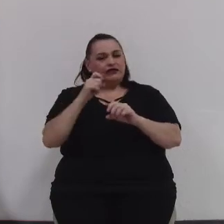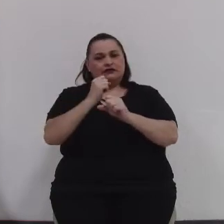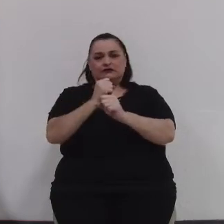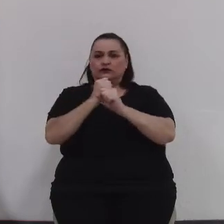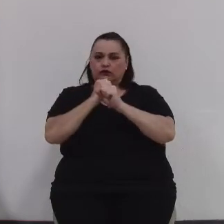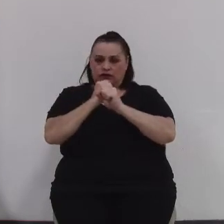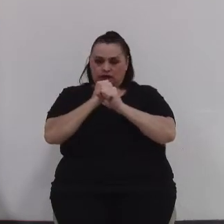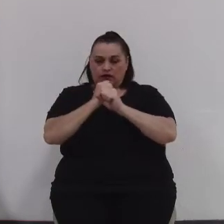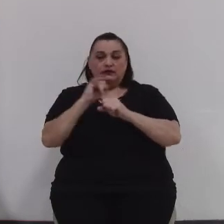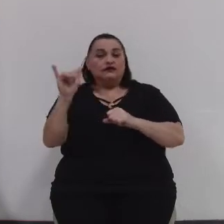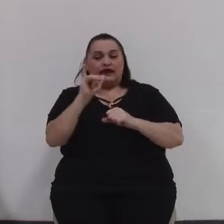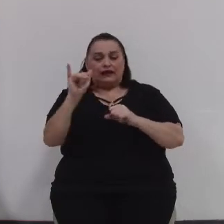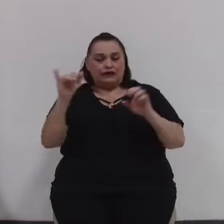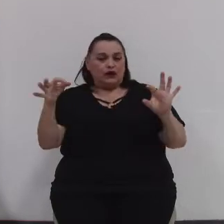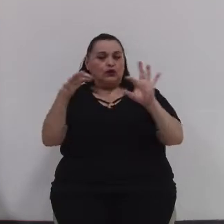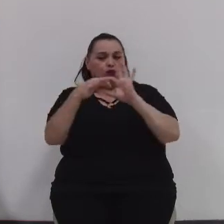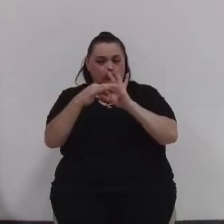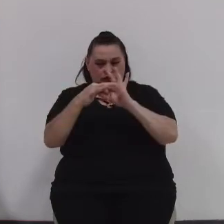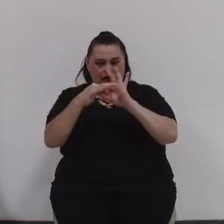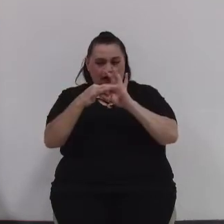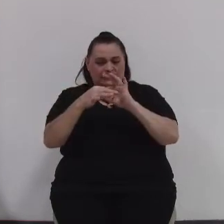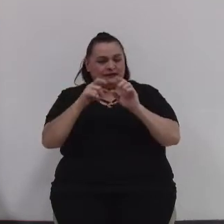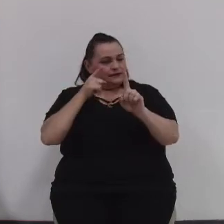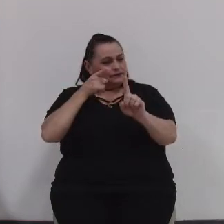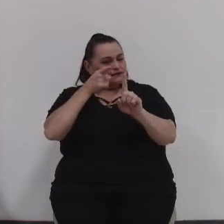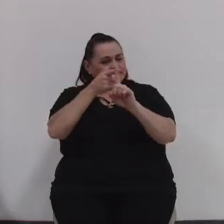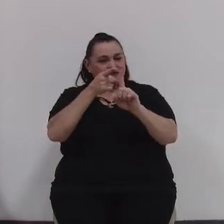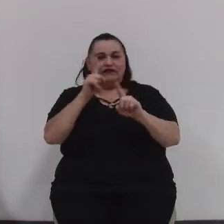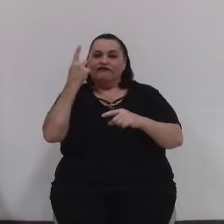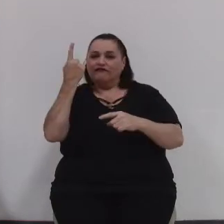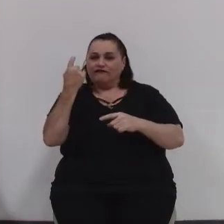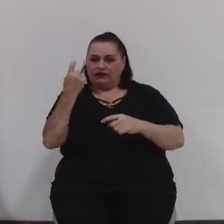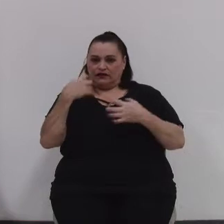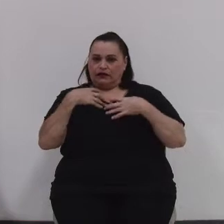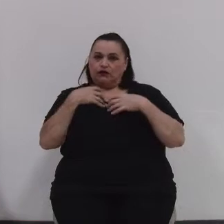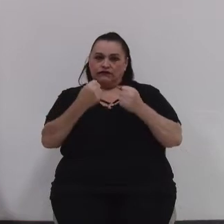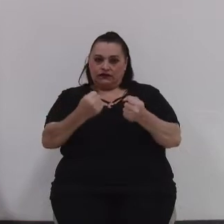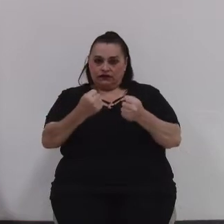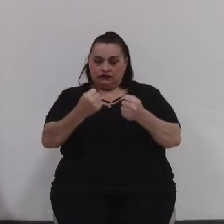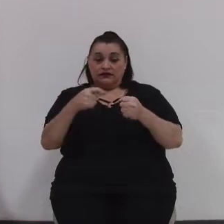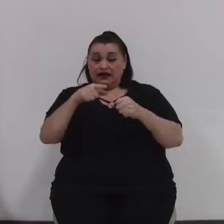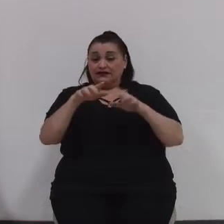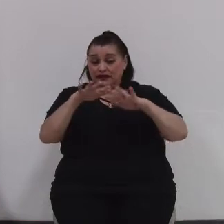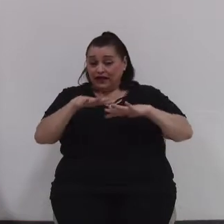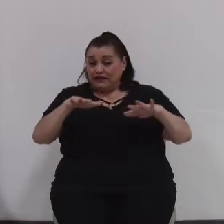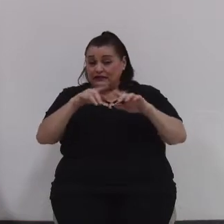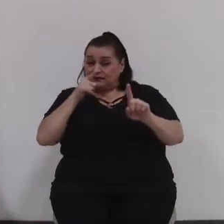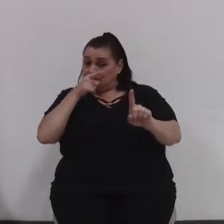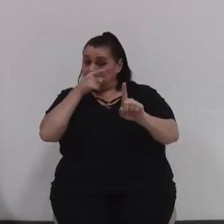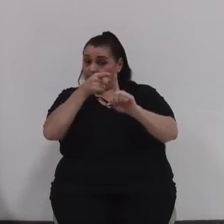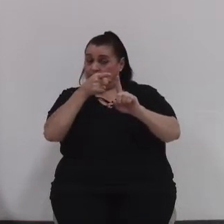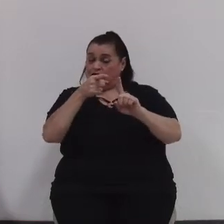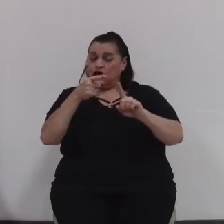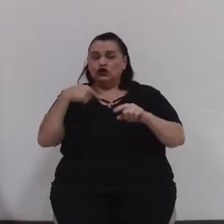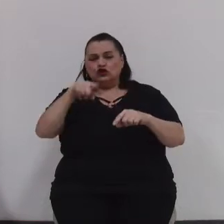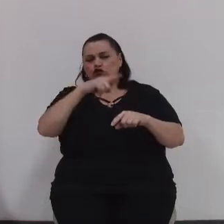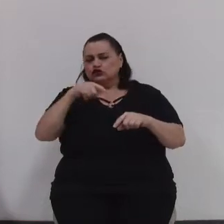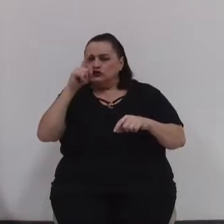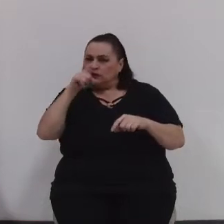que también van unidas a la polarización y a la desconfianza. Ante este escenario sombrío, nos tenemos que